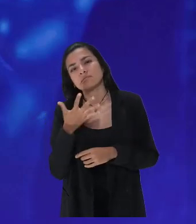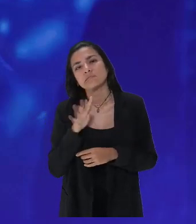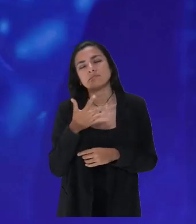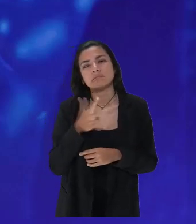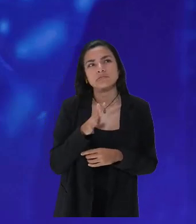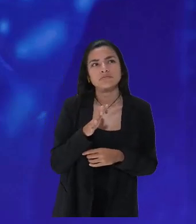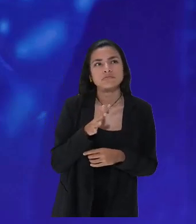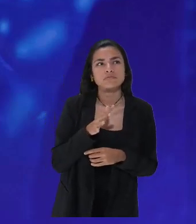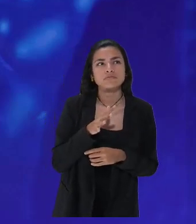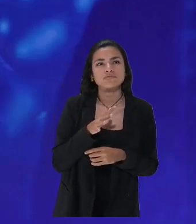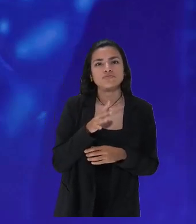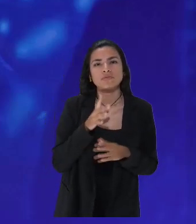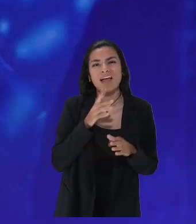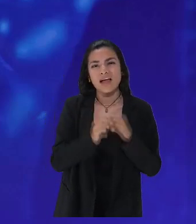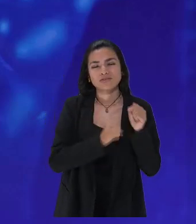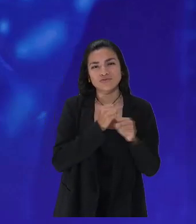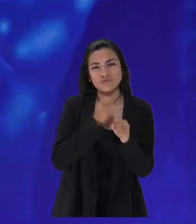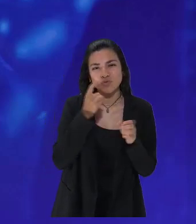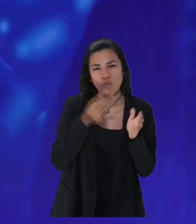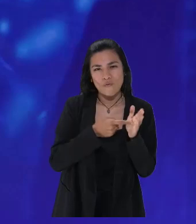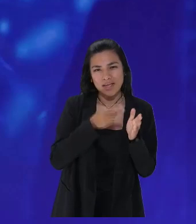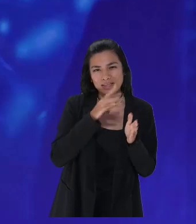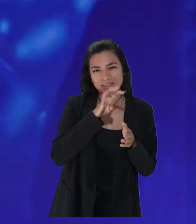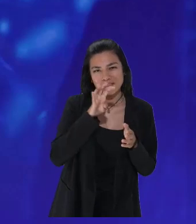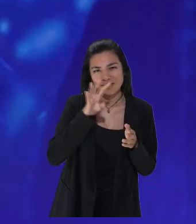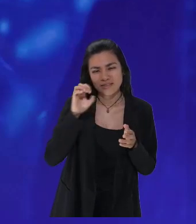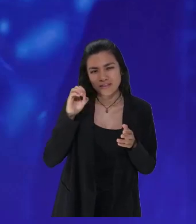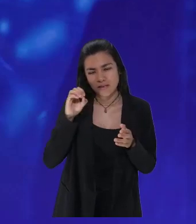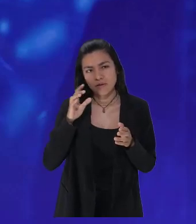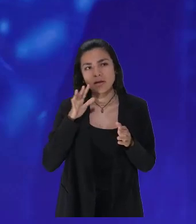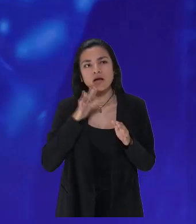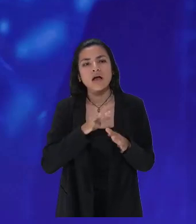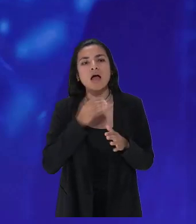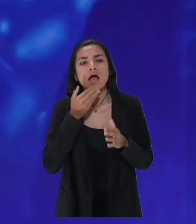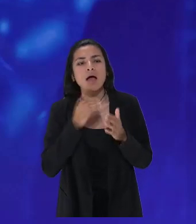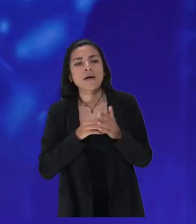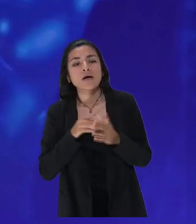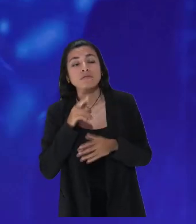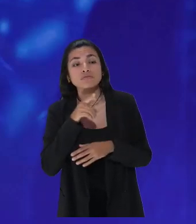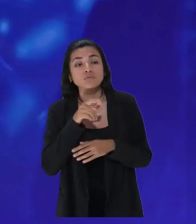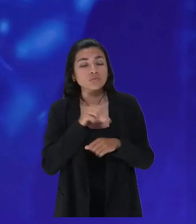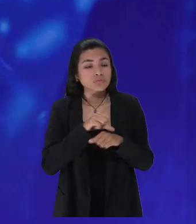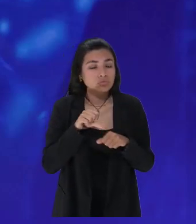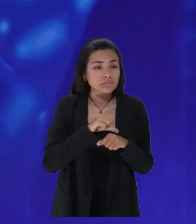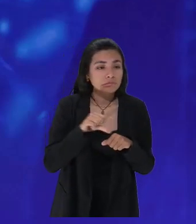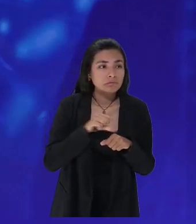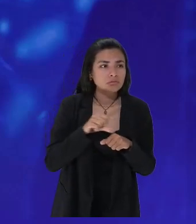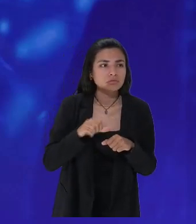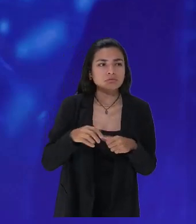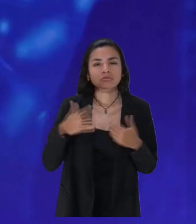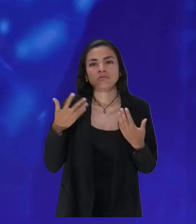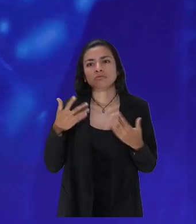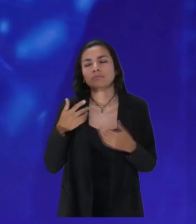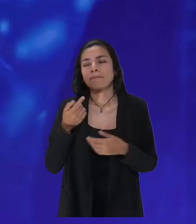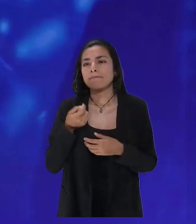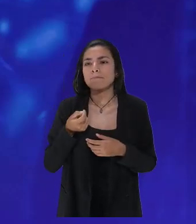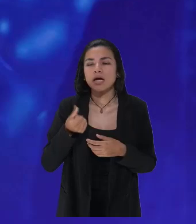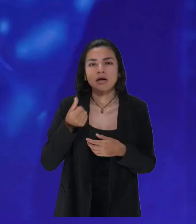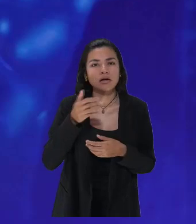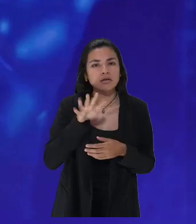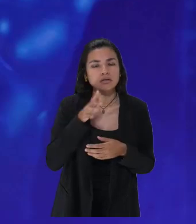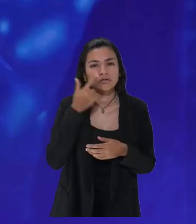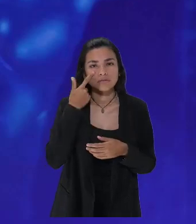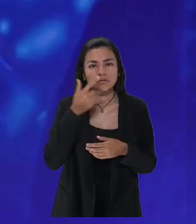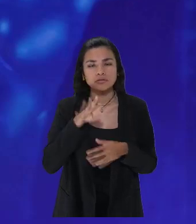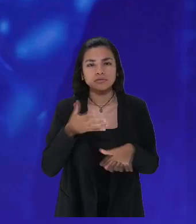los 90, cuando a alguien le decían, a fulanito lo van a operar, eso era casi un sinónimo de muerte.